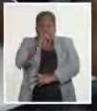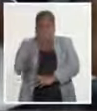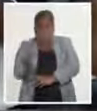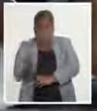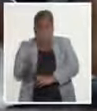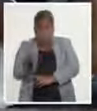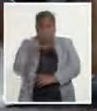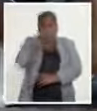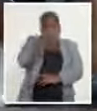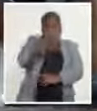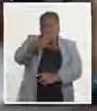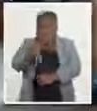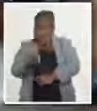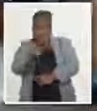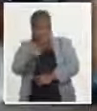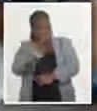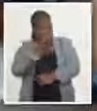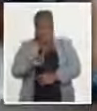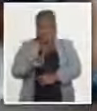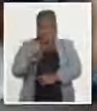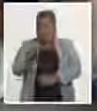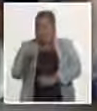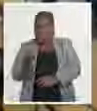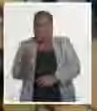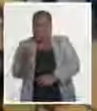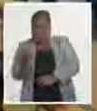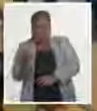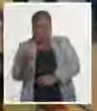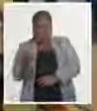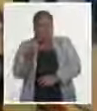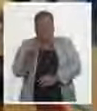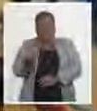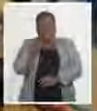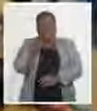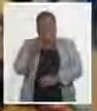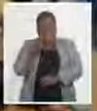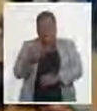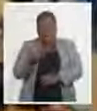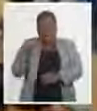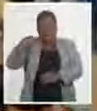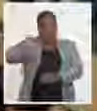distinguir lo bueno y lo malo de las tecnologías para que puedan sacarles el mayor provecho.